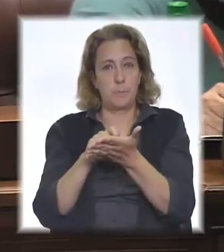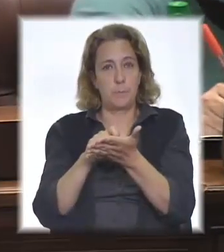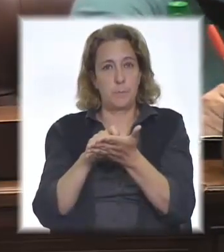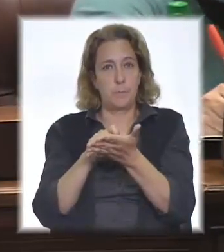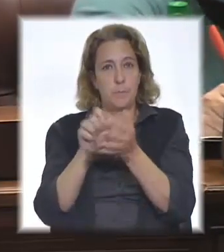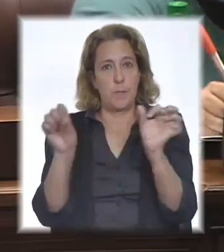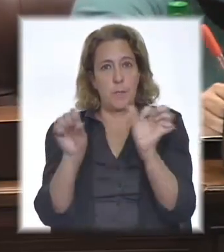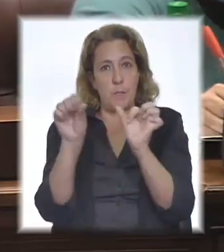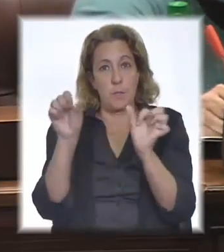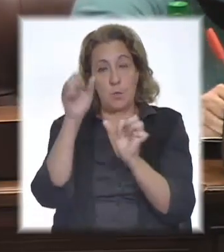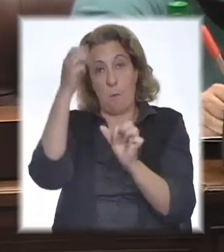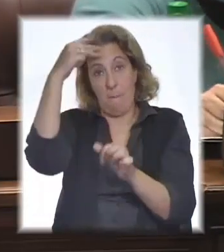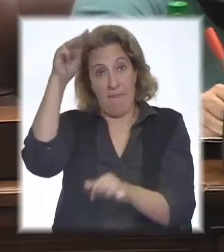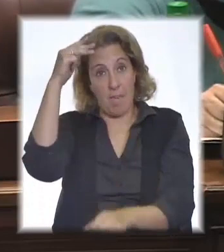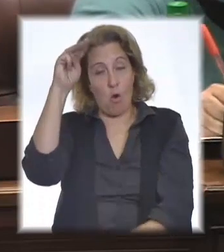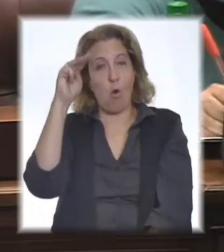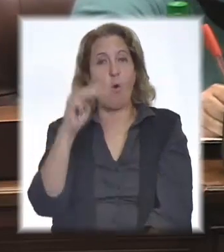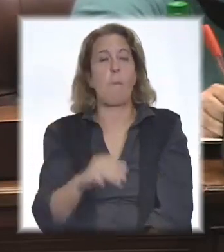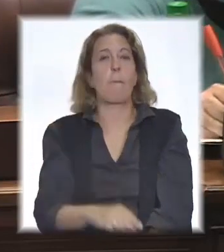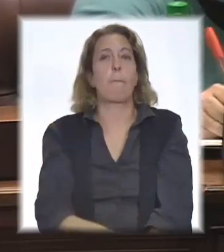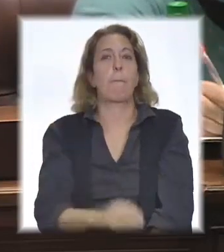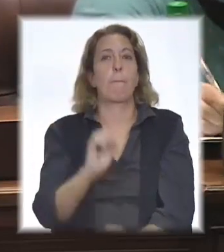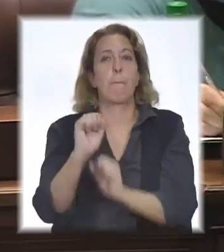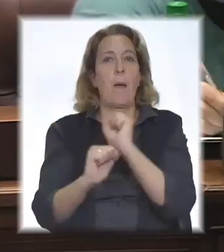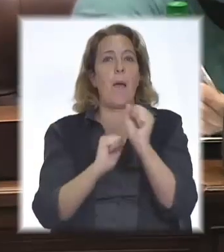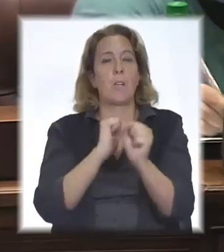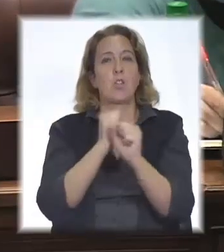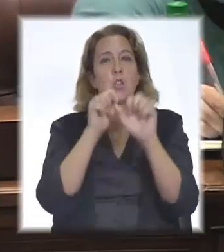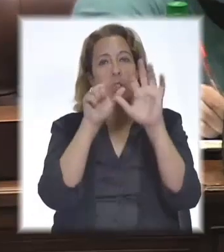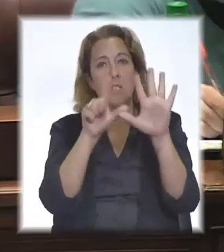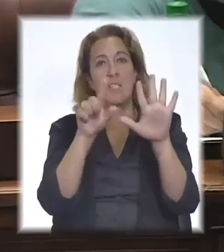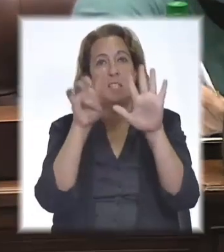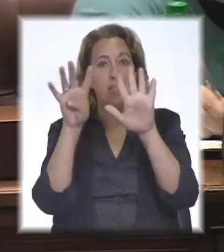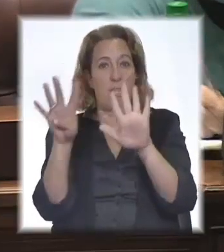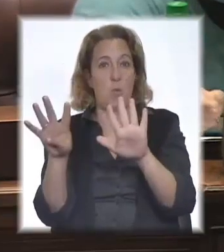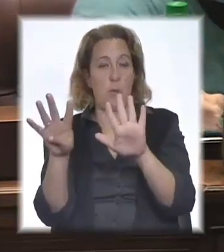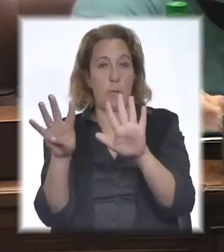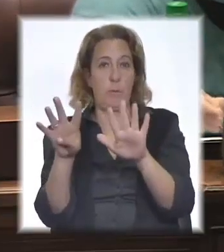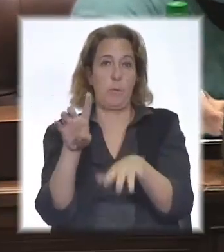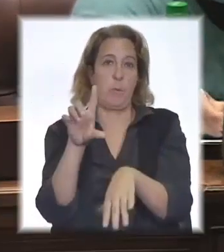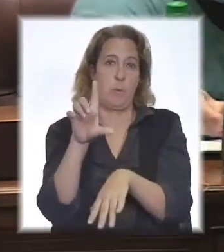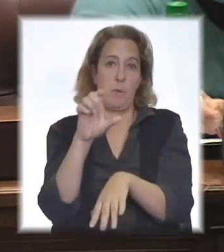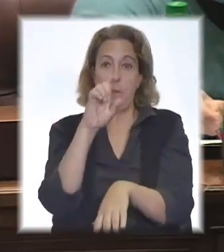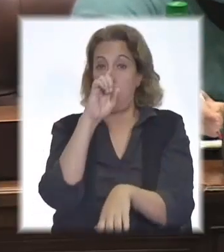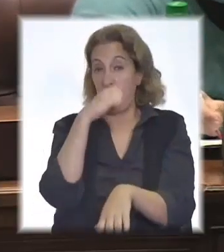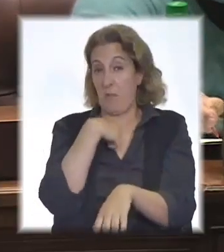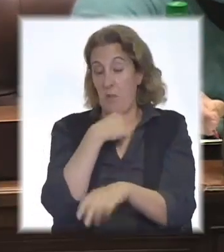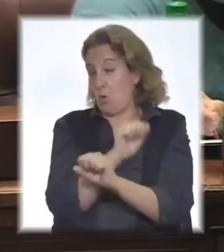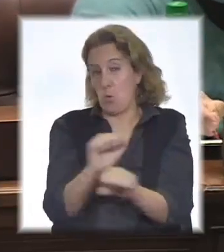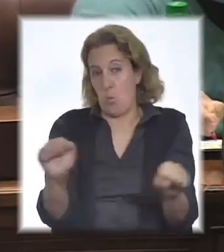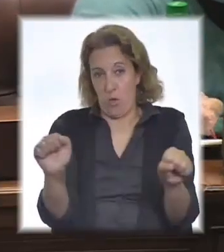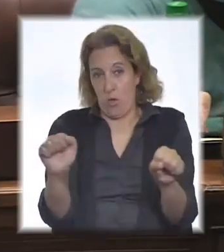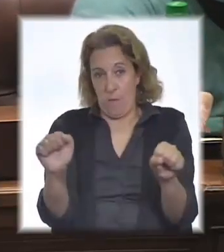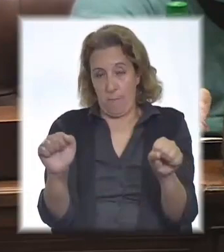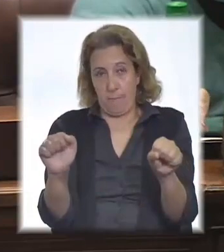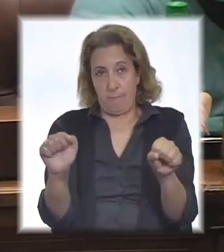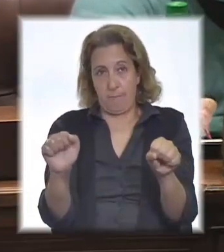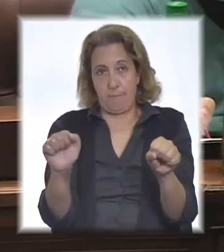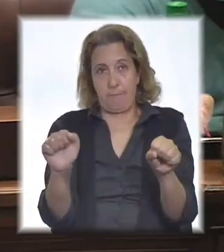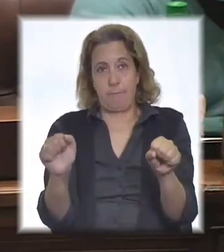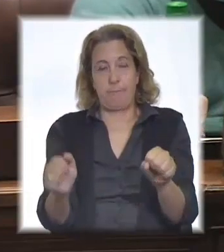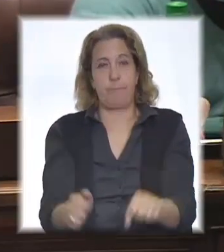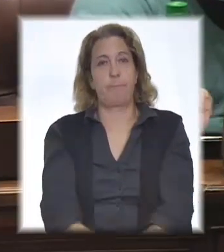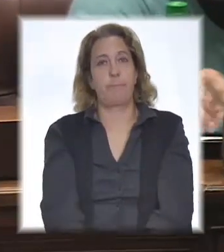se realizó en mexico en el año 79 obviamente montevideo no se podía realizar